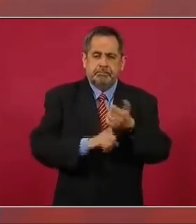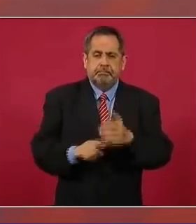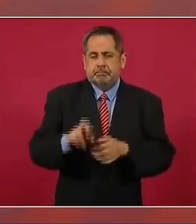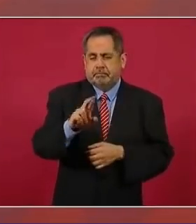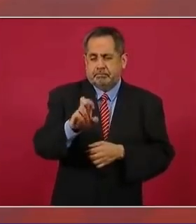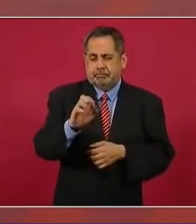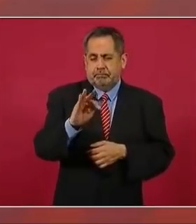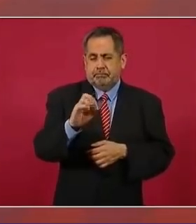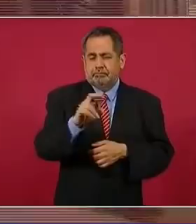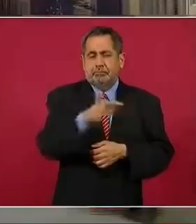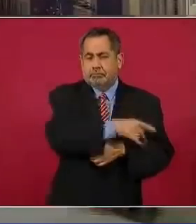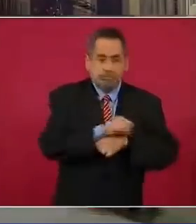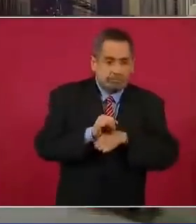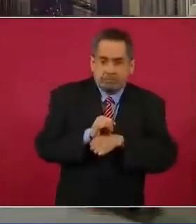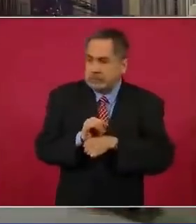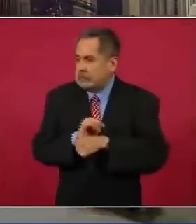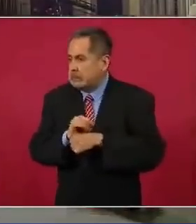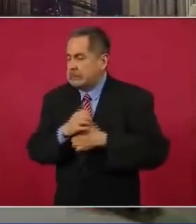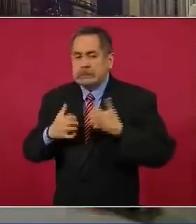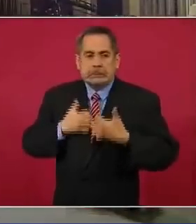Estos que hacen la investigación,